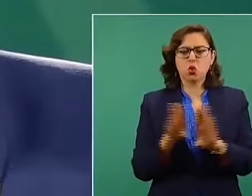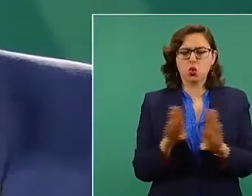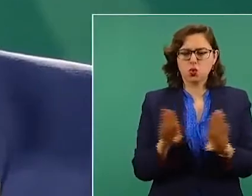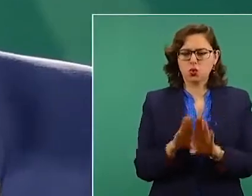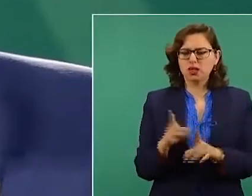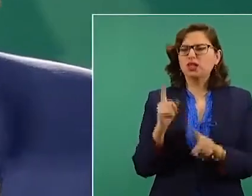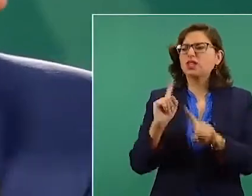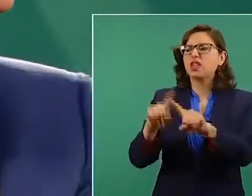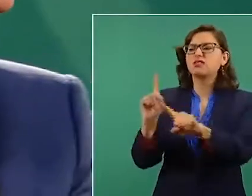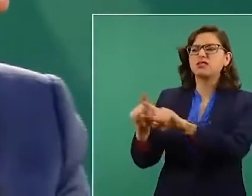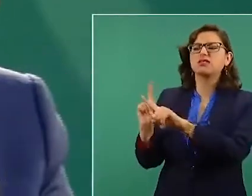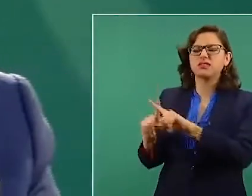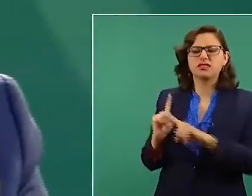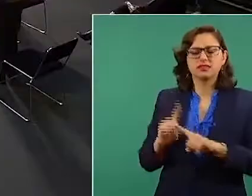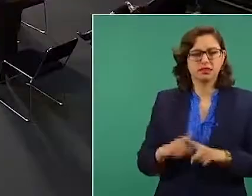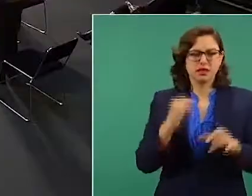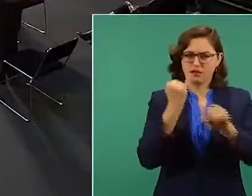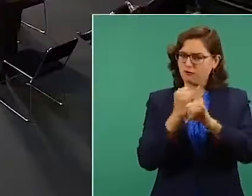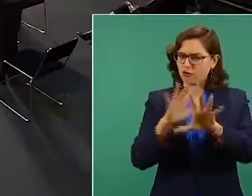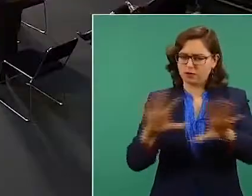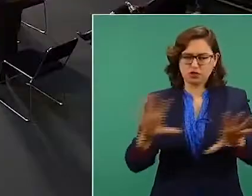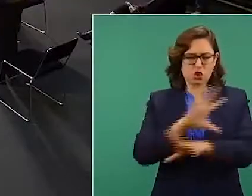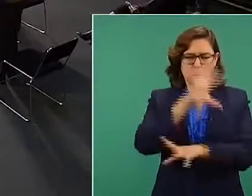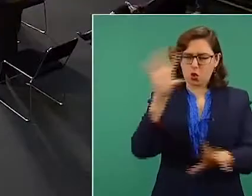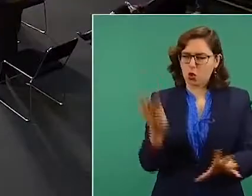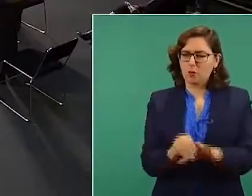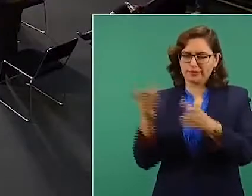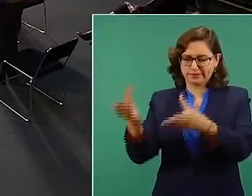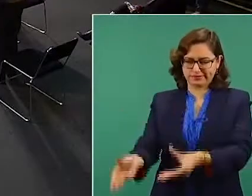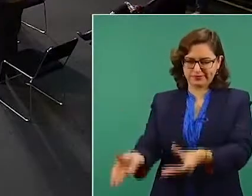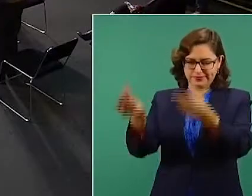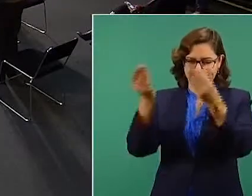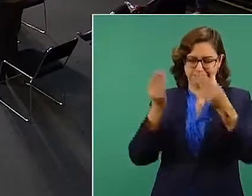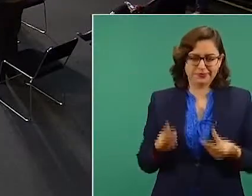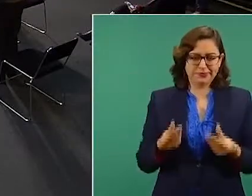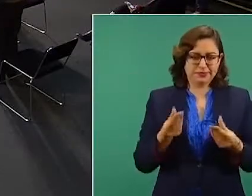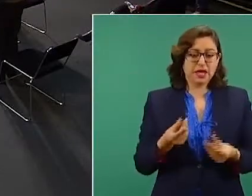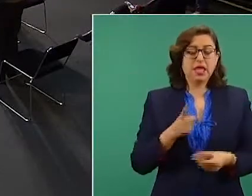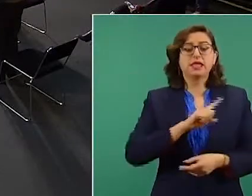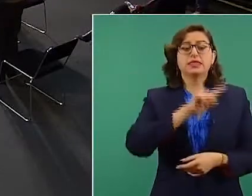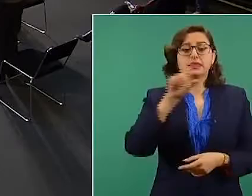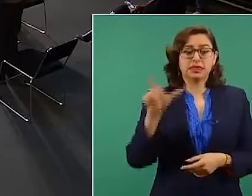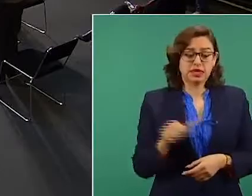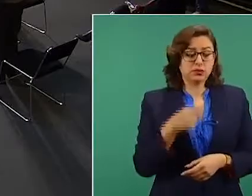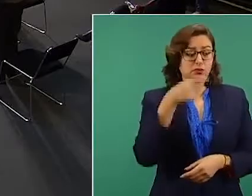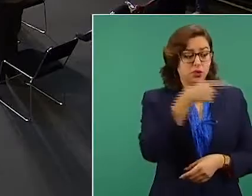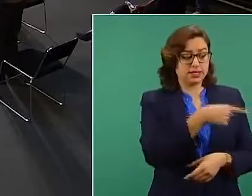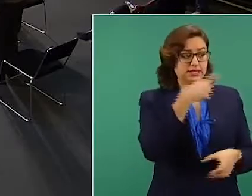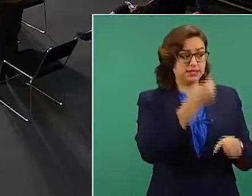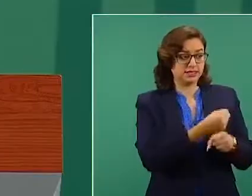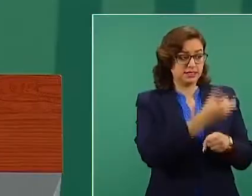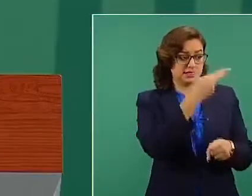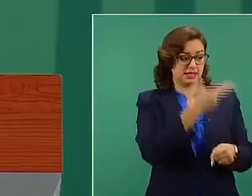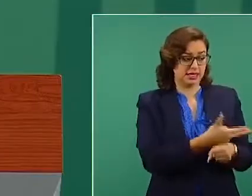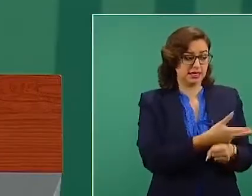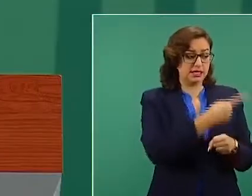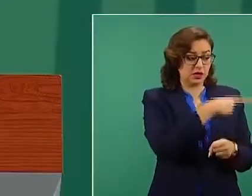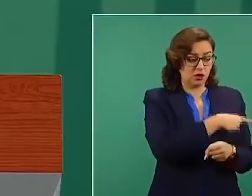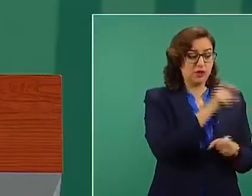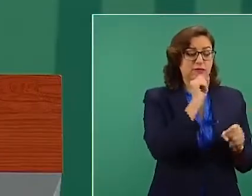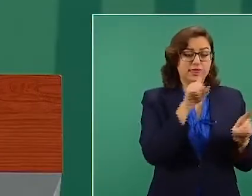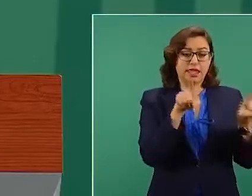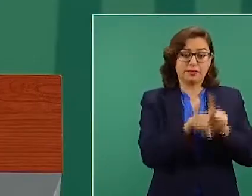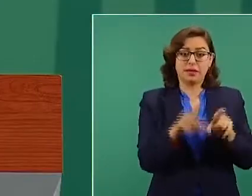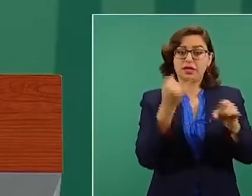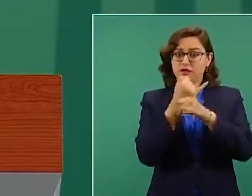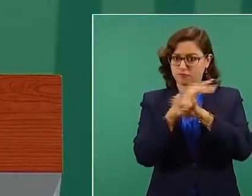Secretaría de la Defensa, que el general secretario nos presente un informe y